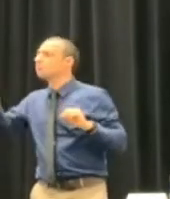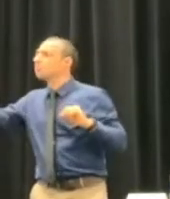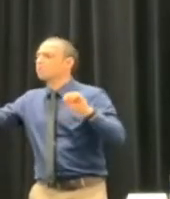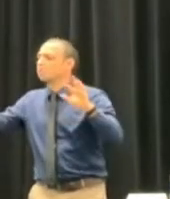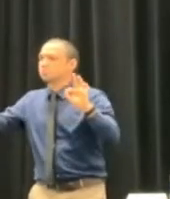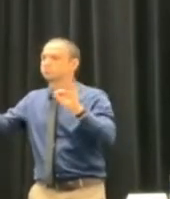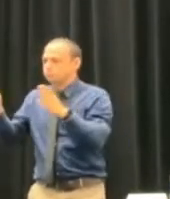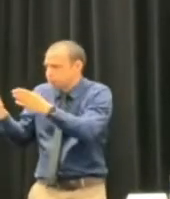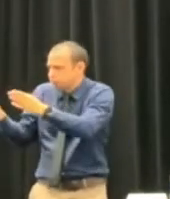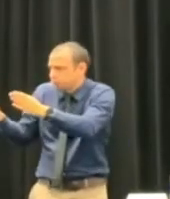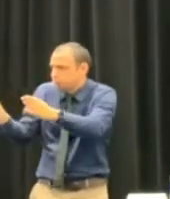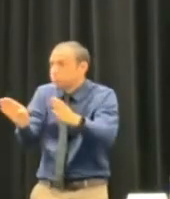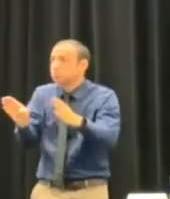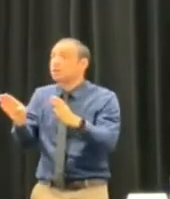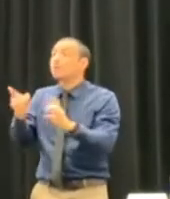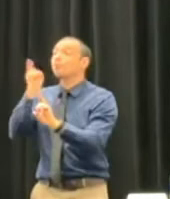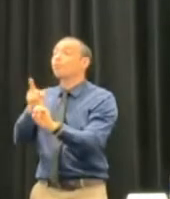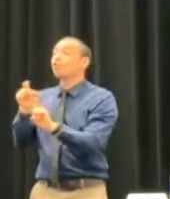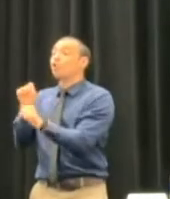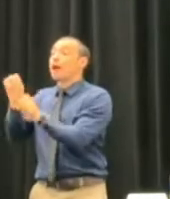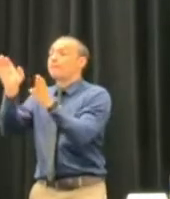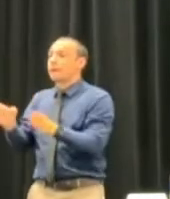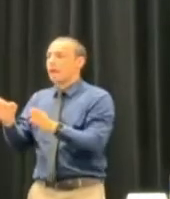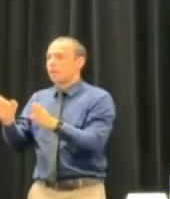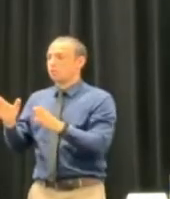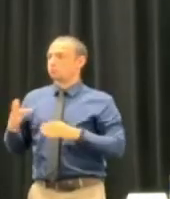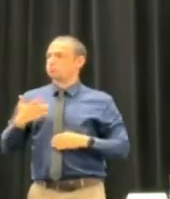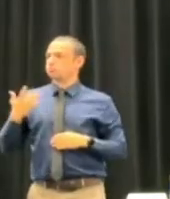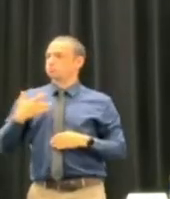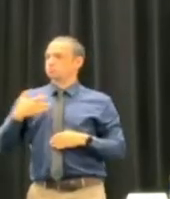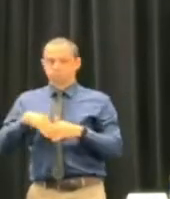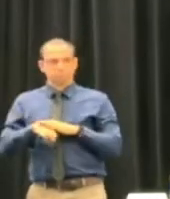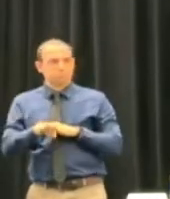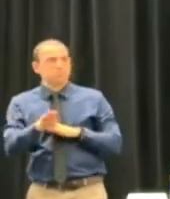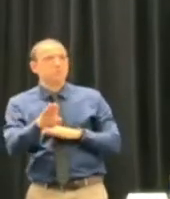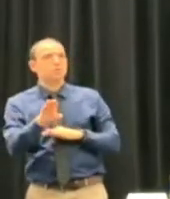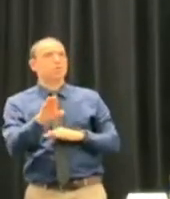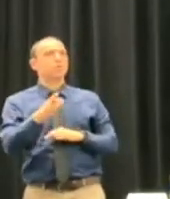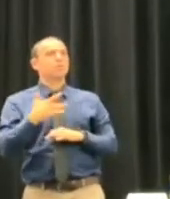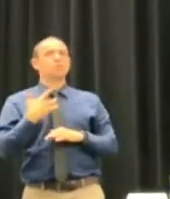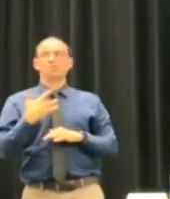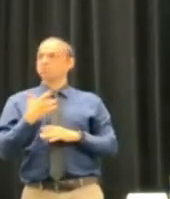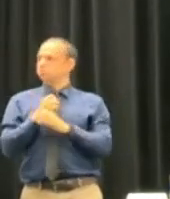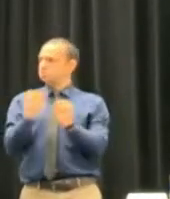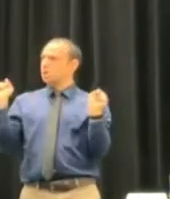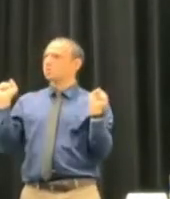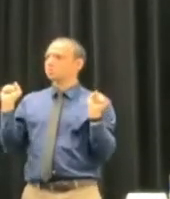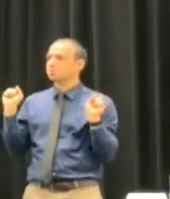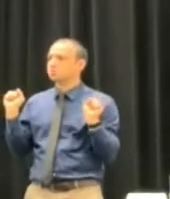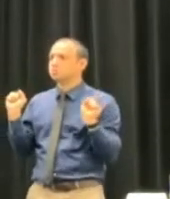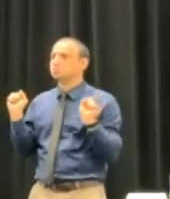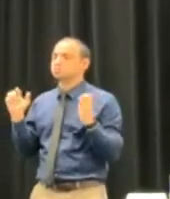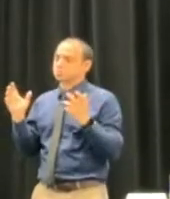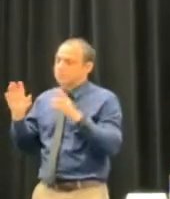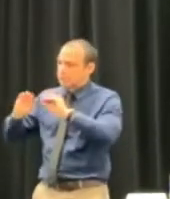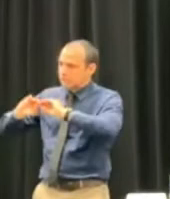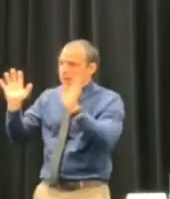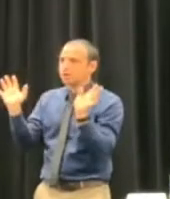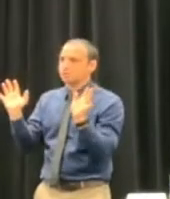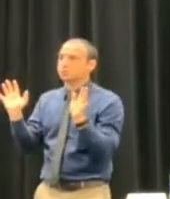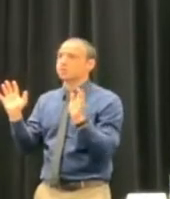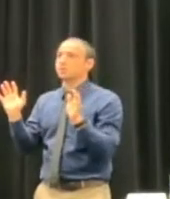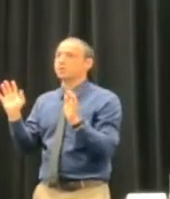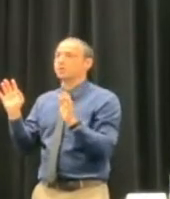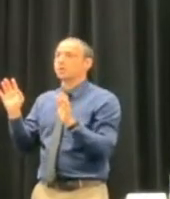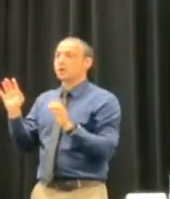asegurarle al empleado que estaba en un lugar seguro y responsablemente ejerciendo su capacidad de patrono para para